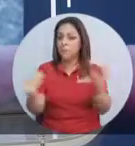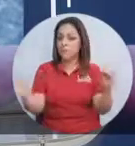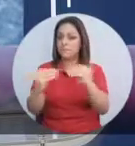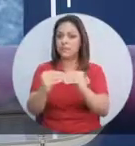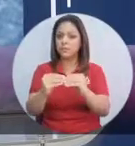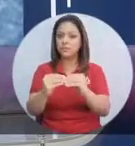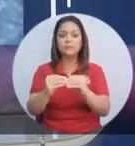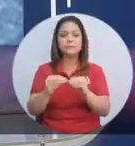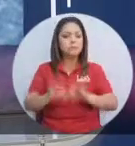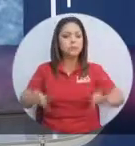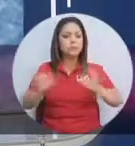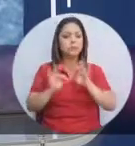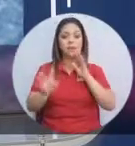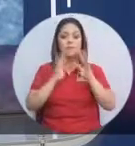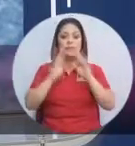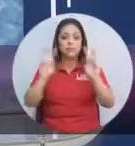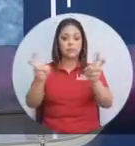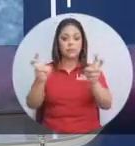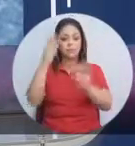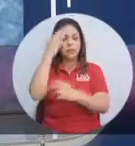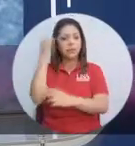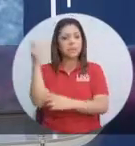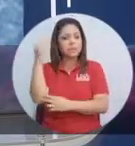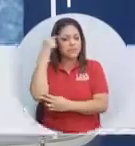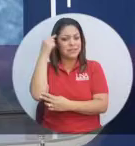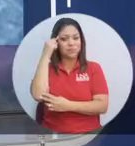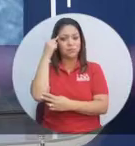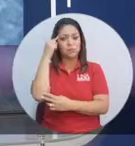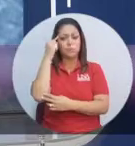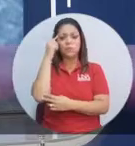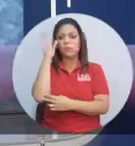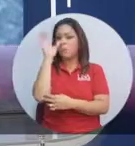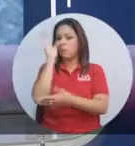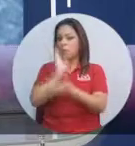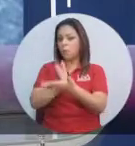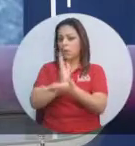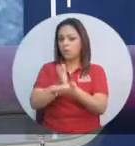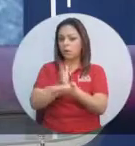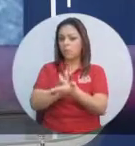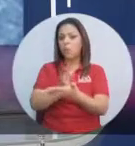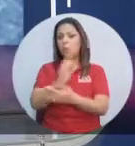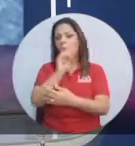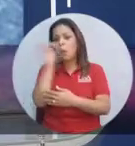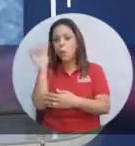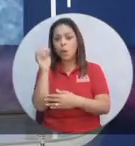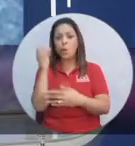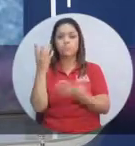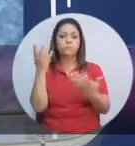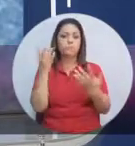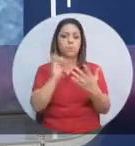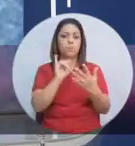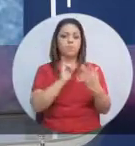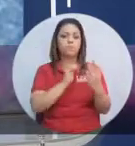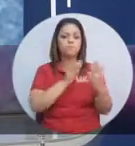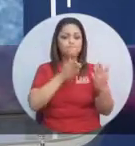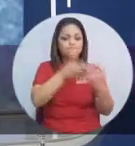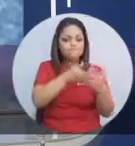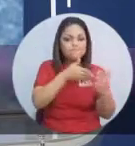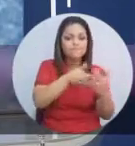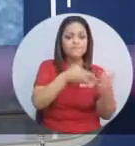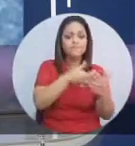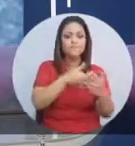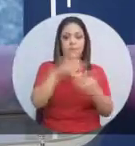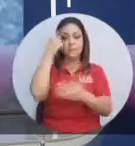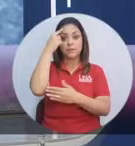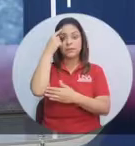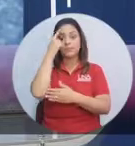porque tendemos a creer que lo que es el bullying o acoso, ¿verdad? Y su manifestación en la parte cibernética es más